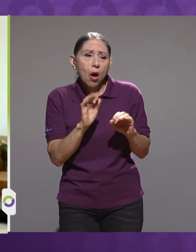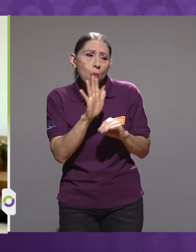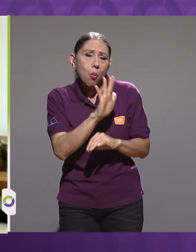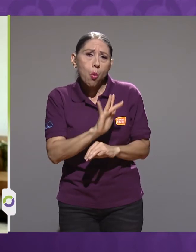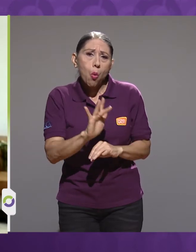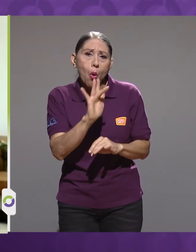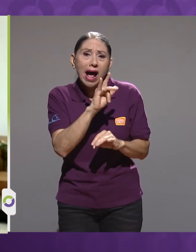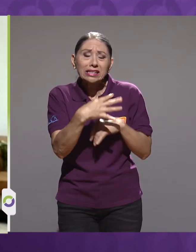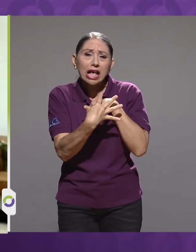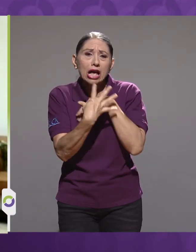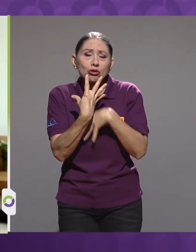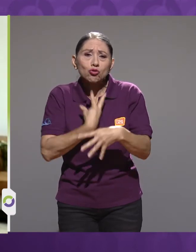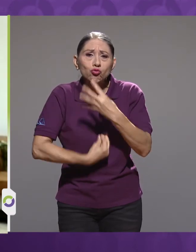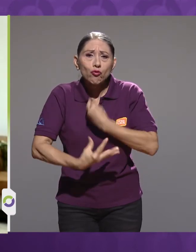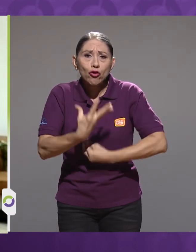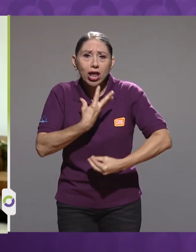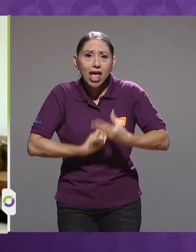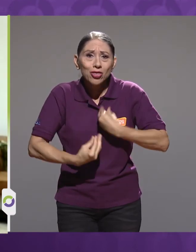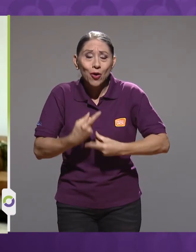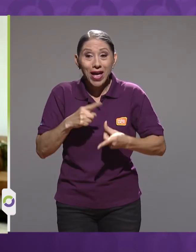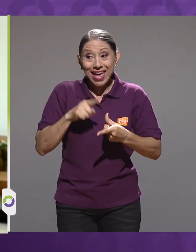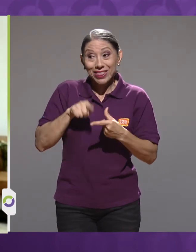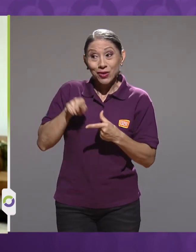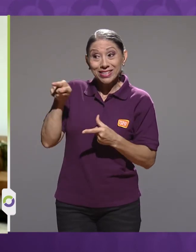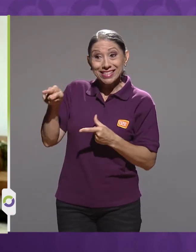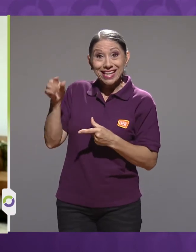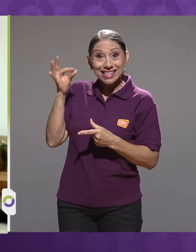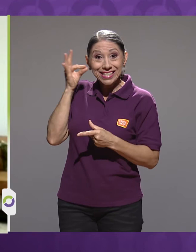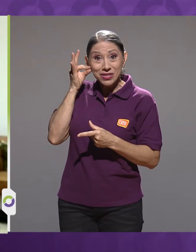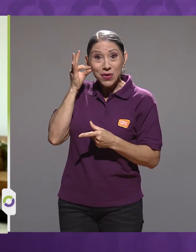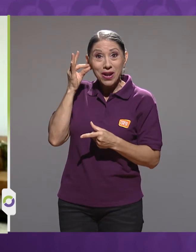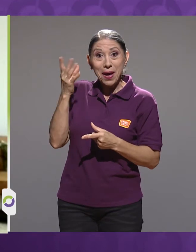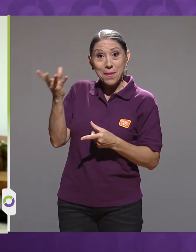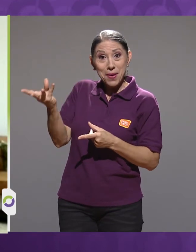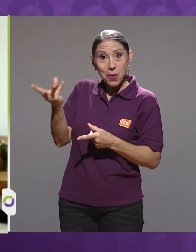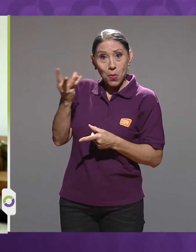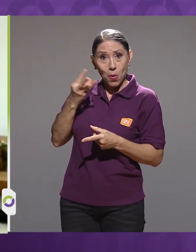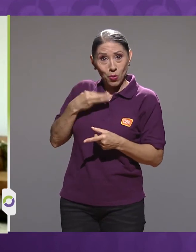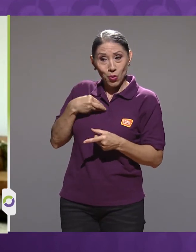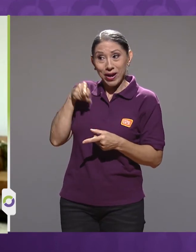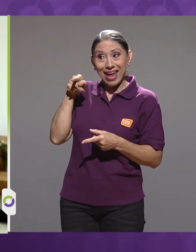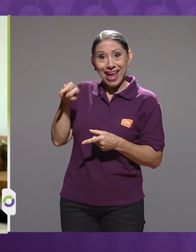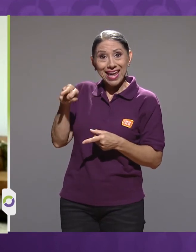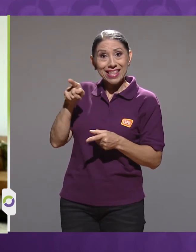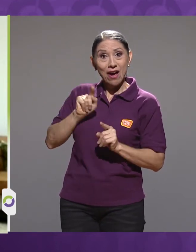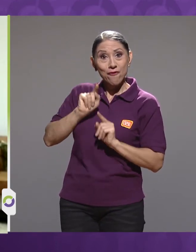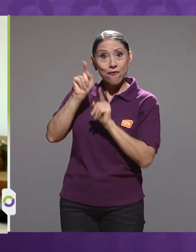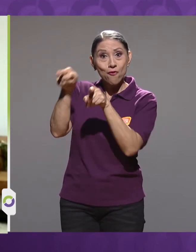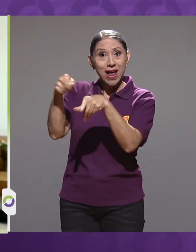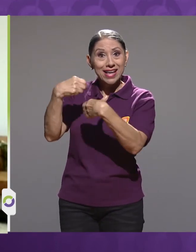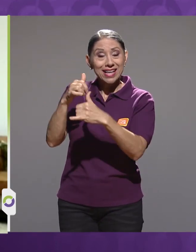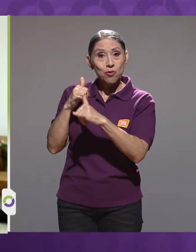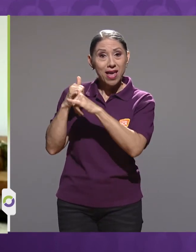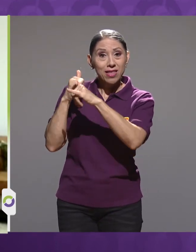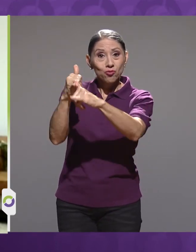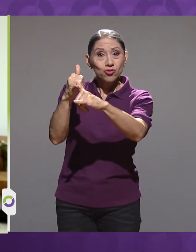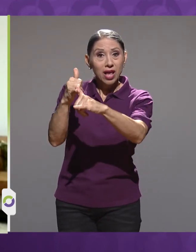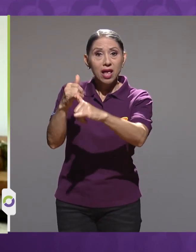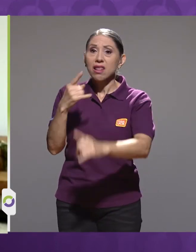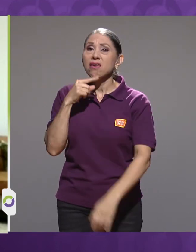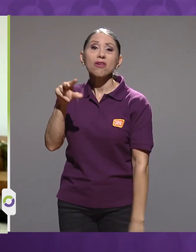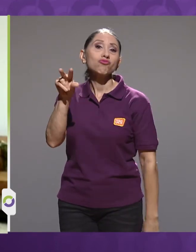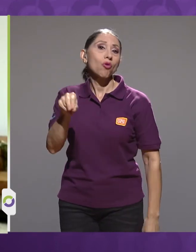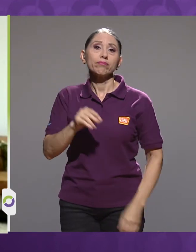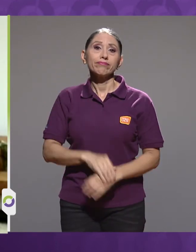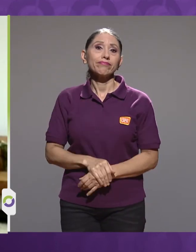está sufriendo y entonces la hija fue a poner una denuncia y le dijeron que no,